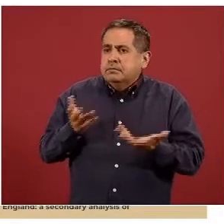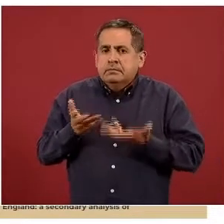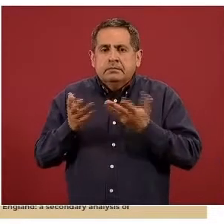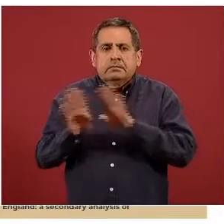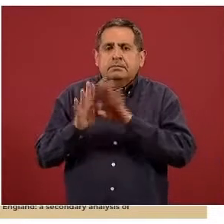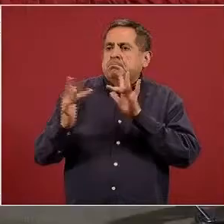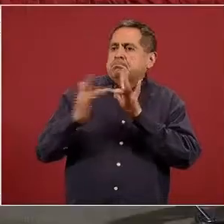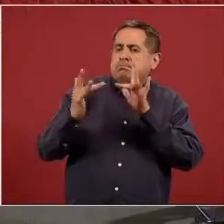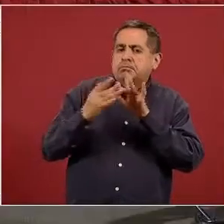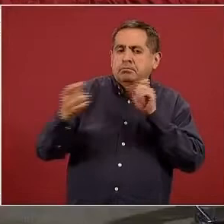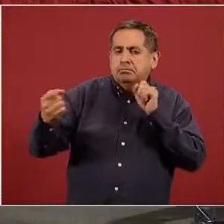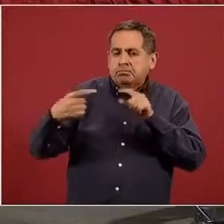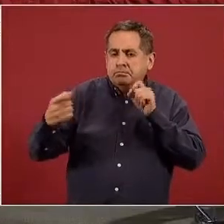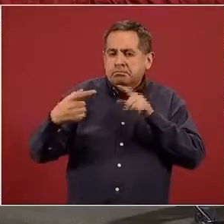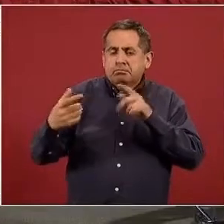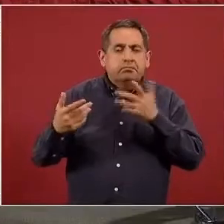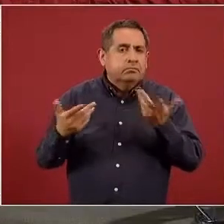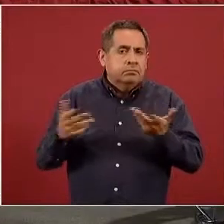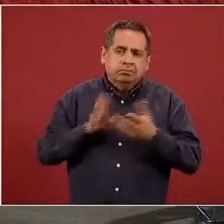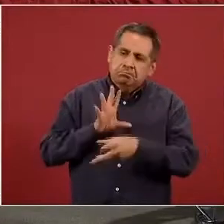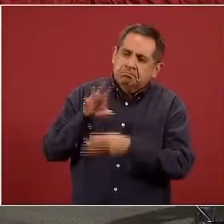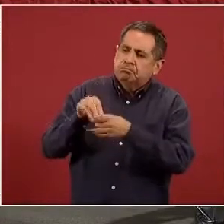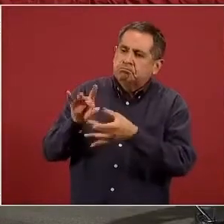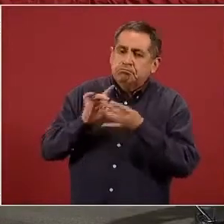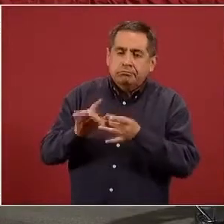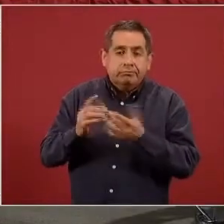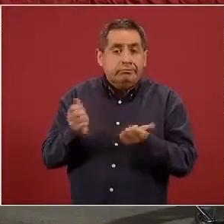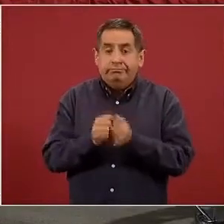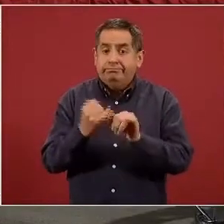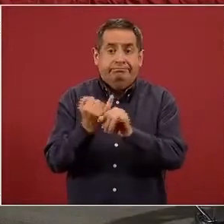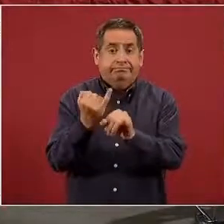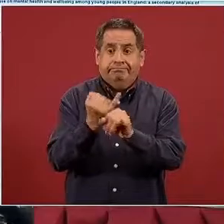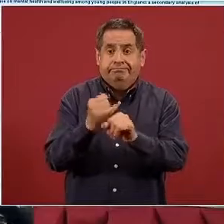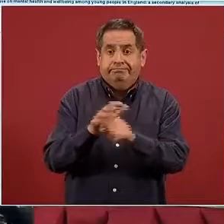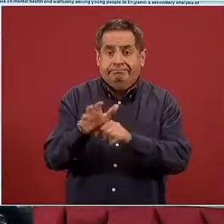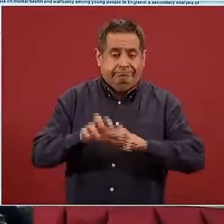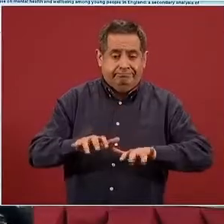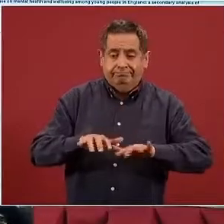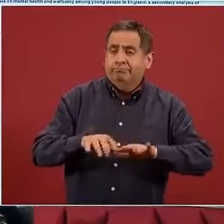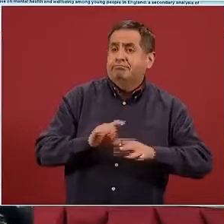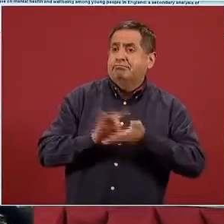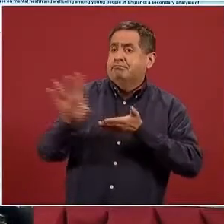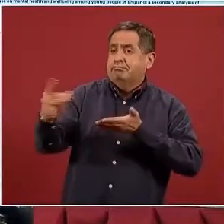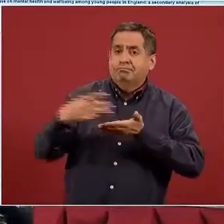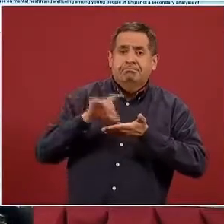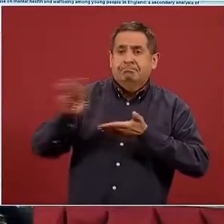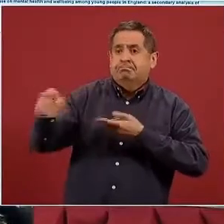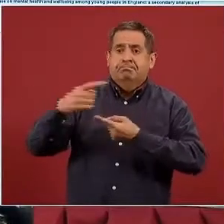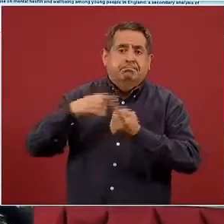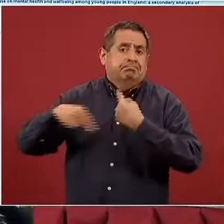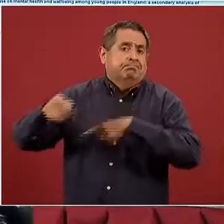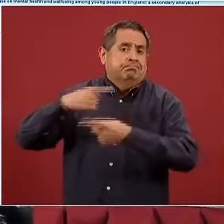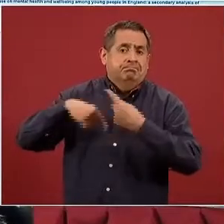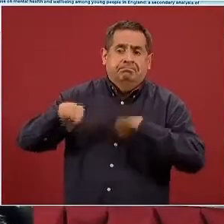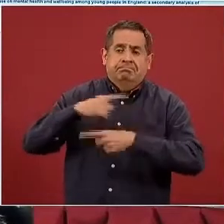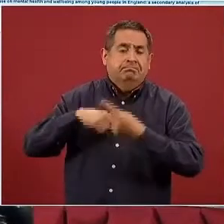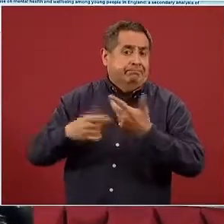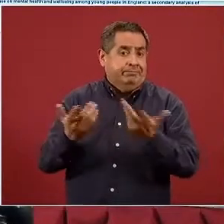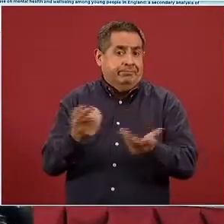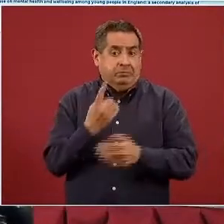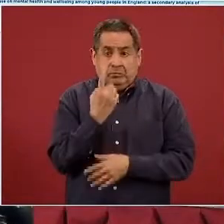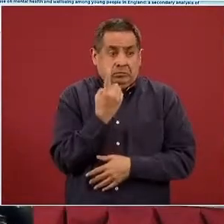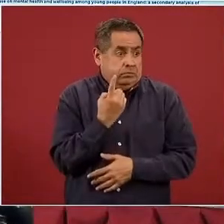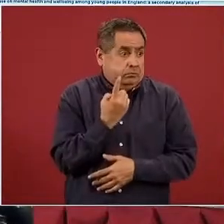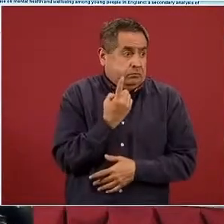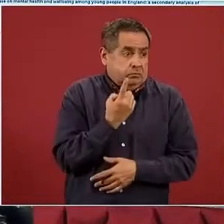doctor, el tener este sentido de pertenencia, pues a través de redes sociales. Es la única manera que actualmente realmente